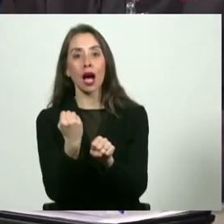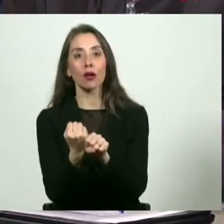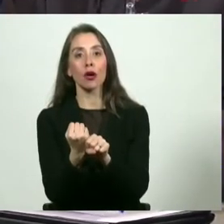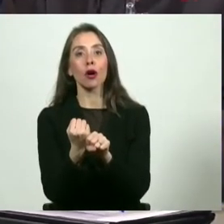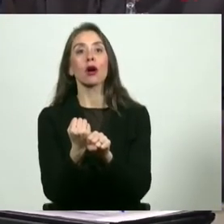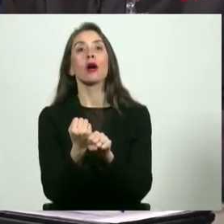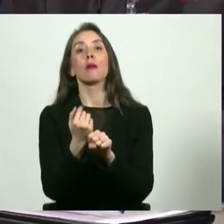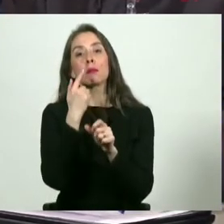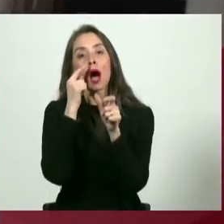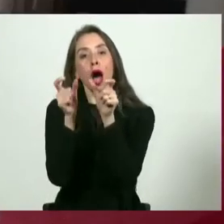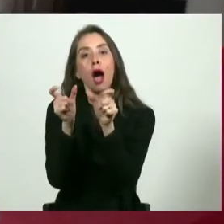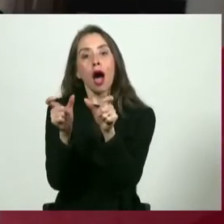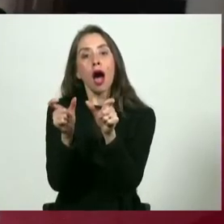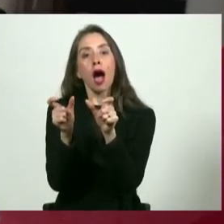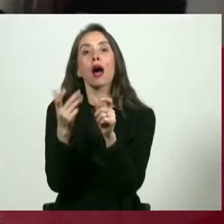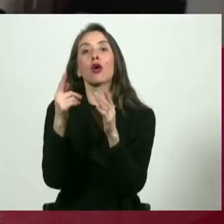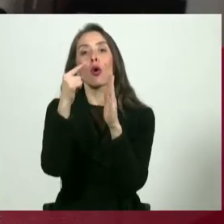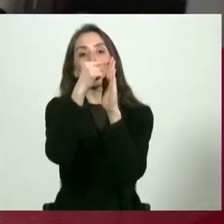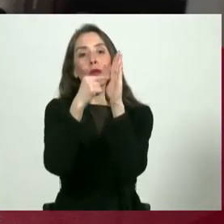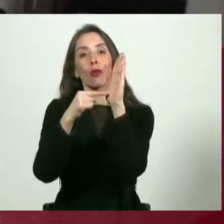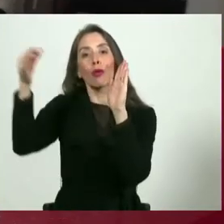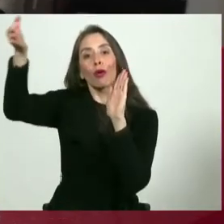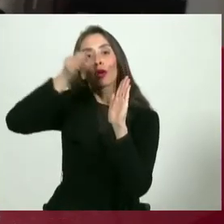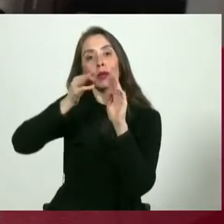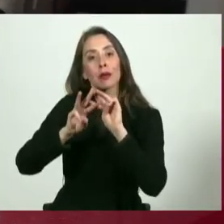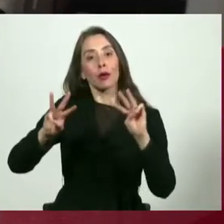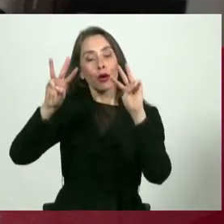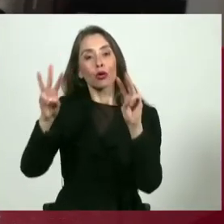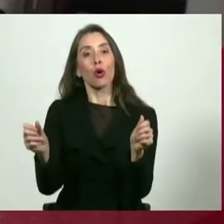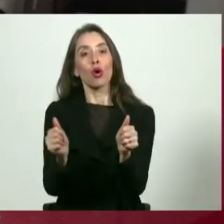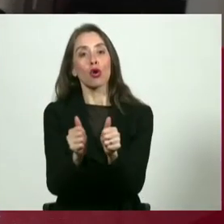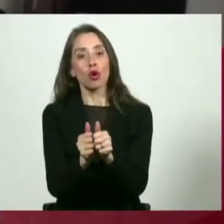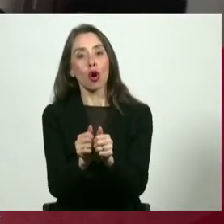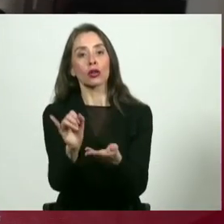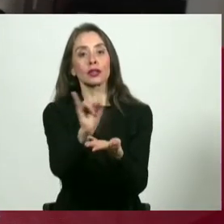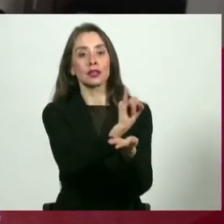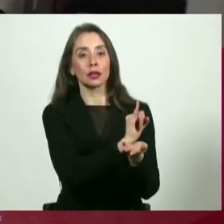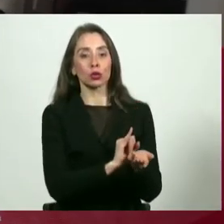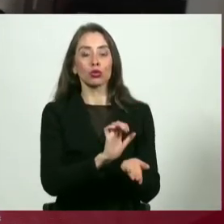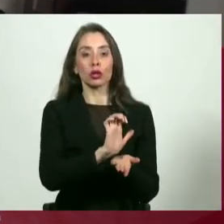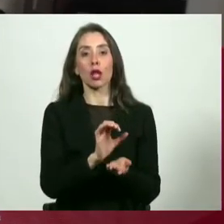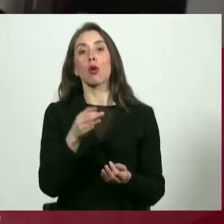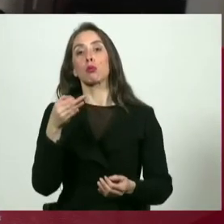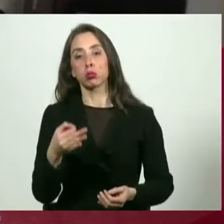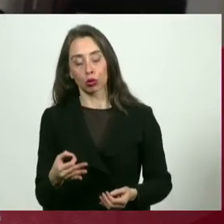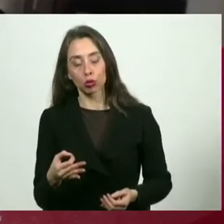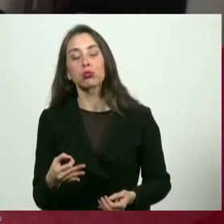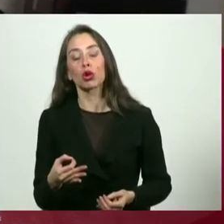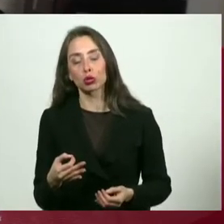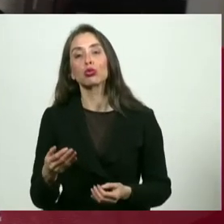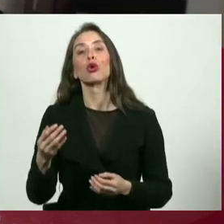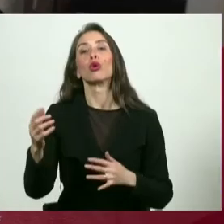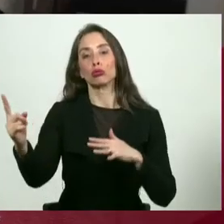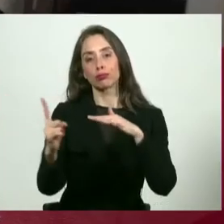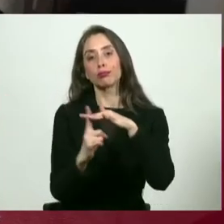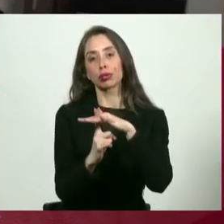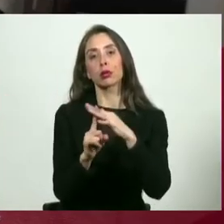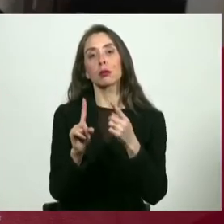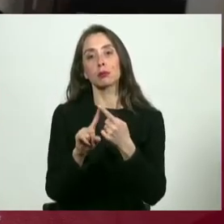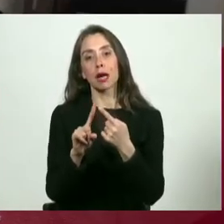transitar a una escuela, a un aula inclusiva, tiene que pasar tiempo, digamos. Con respecto a la pregunta de Catherine